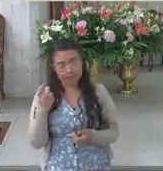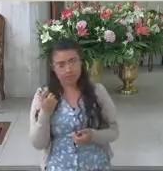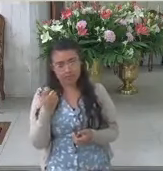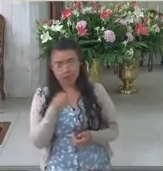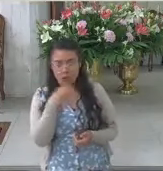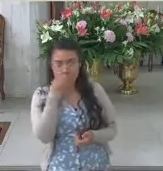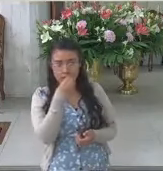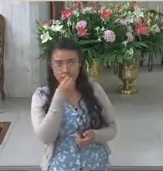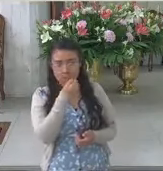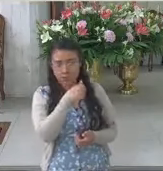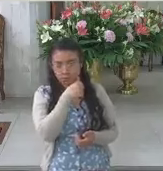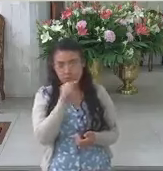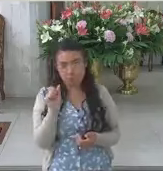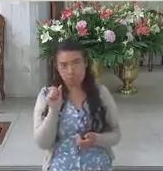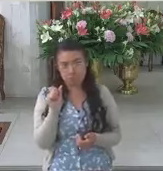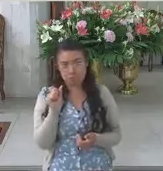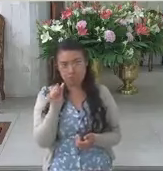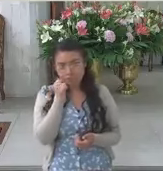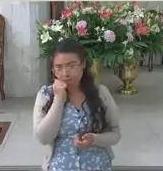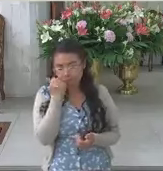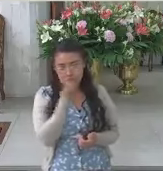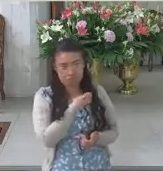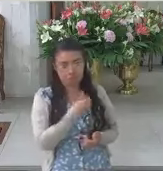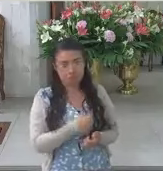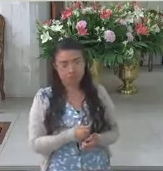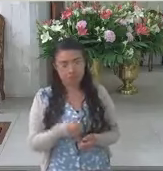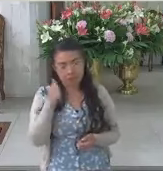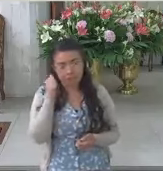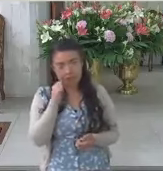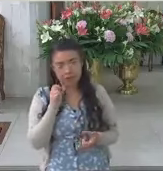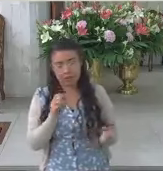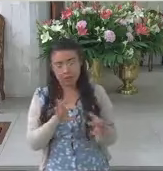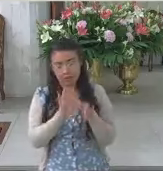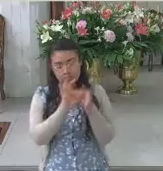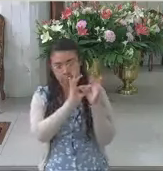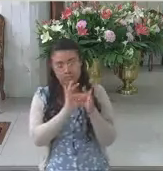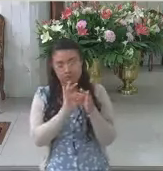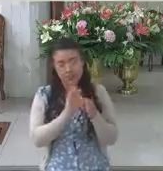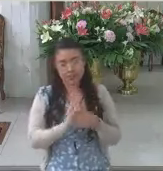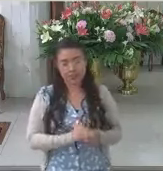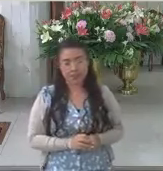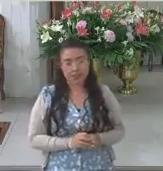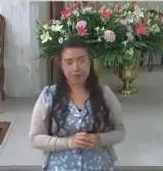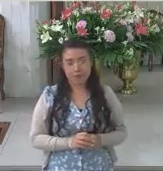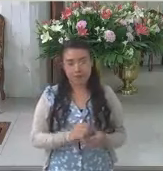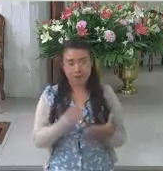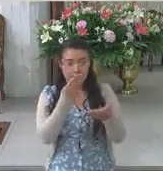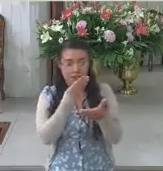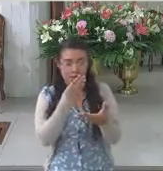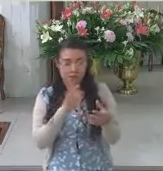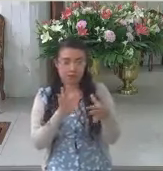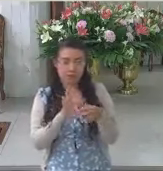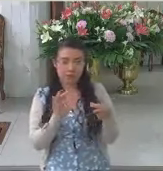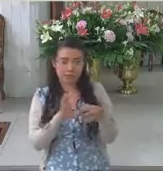el libro de los hechos narra una triste historia muy parecida a la que acabamos de